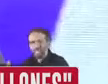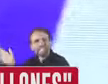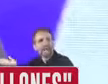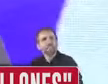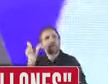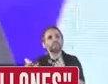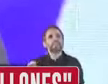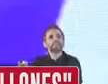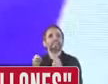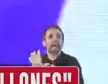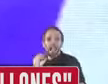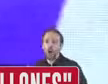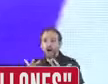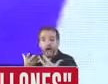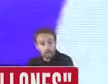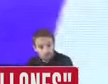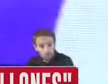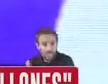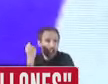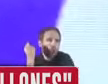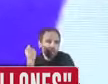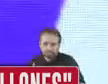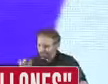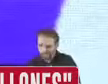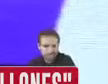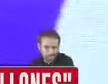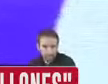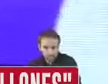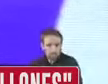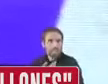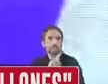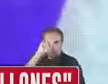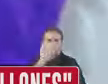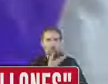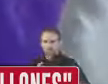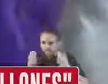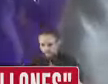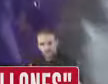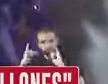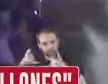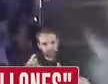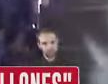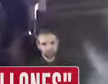necesitaron un auxilio económico porque estaban en la casa y no podían salir